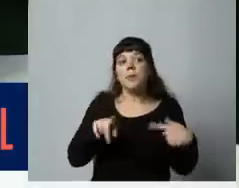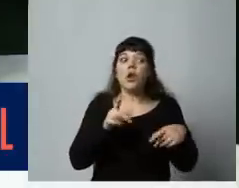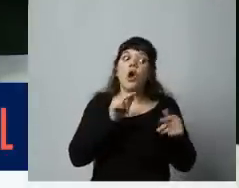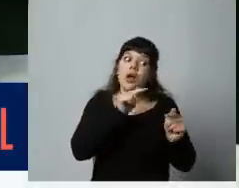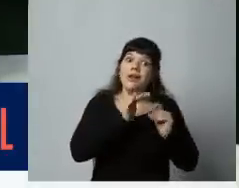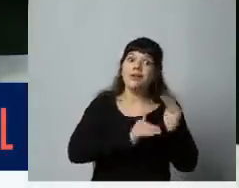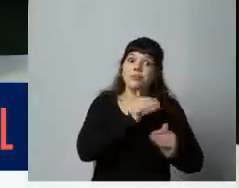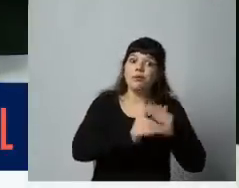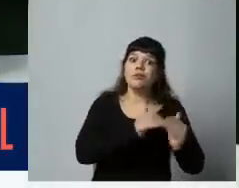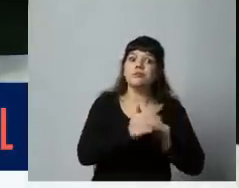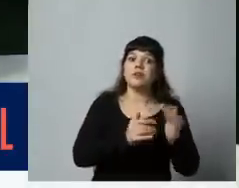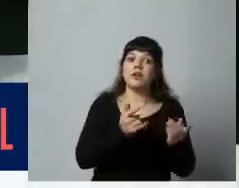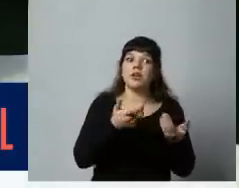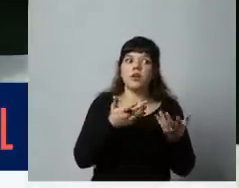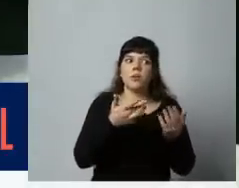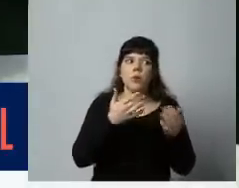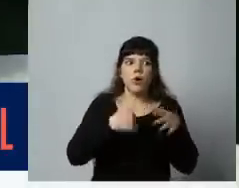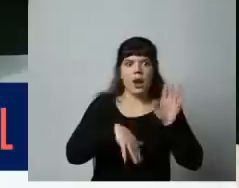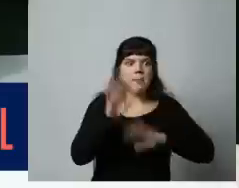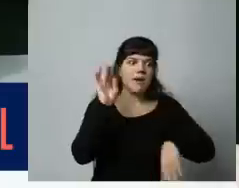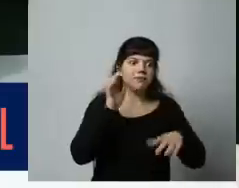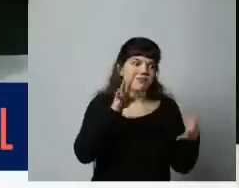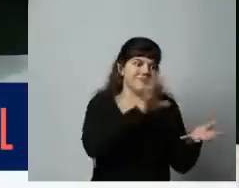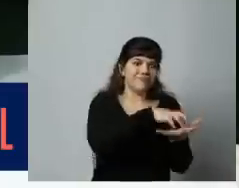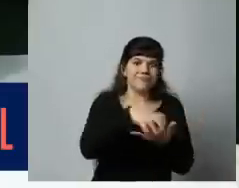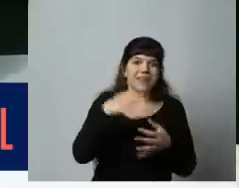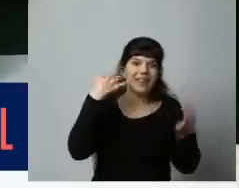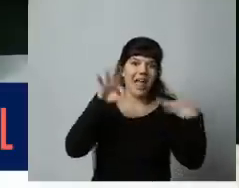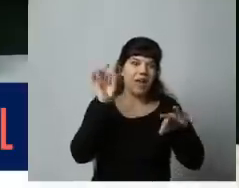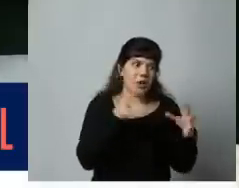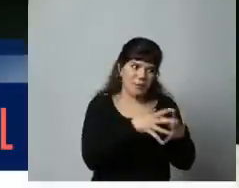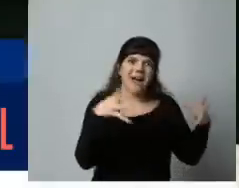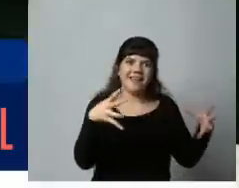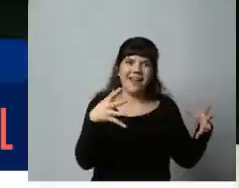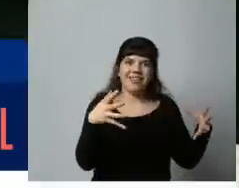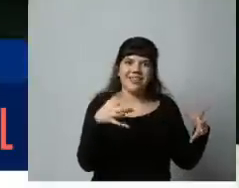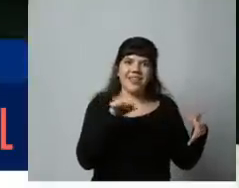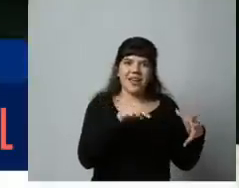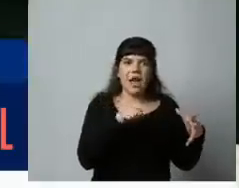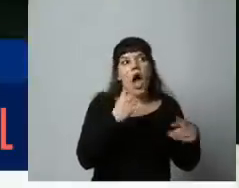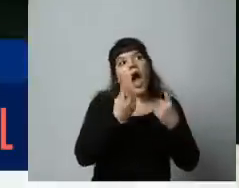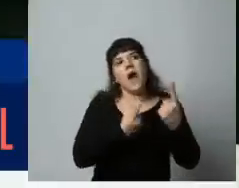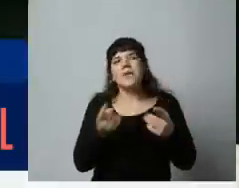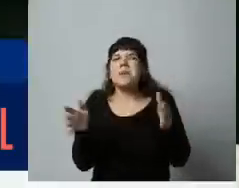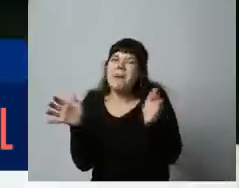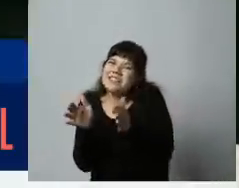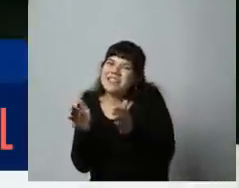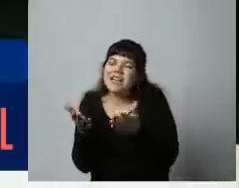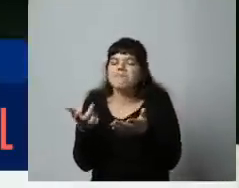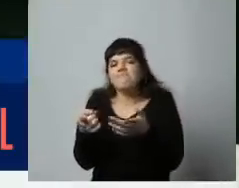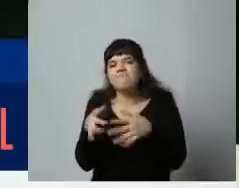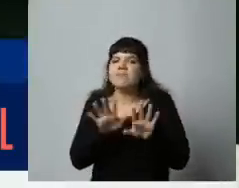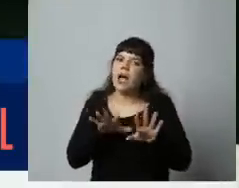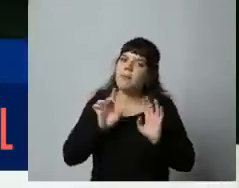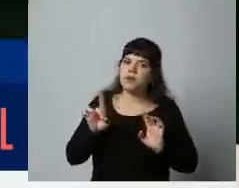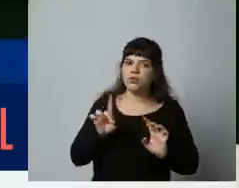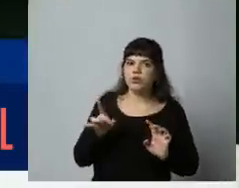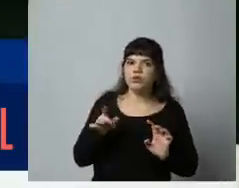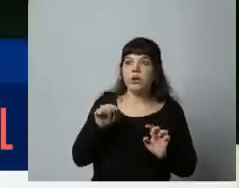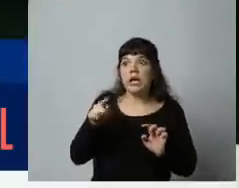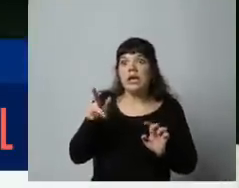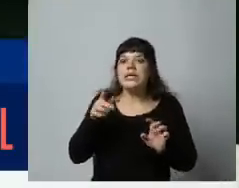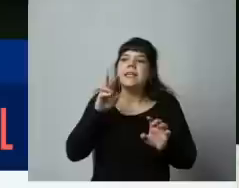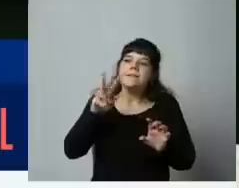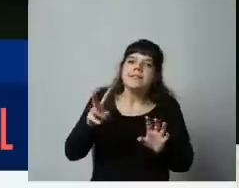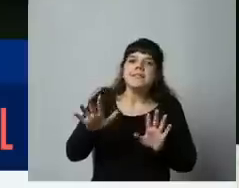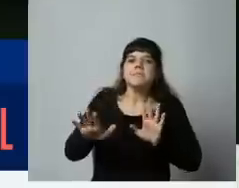proceso era las grandes salas de aforo luego de pronto era una sala de menor aforo Y eso que plantean los científicos vamos a